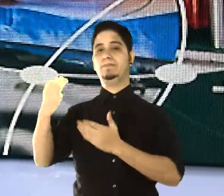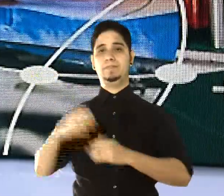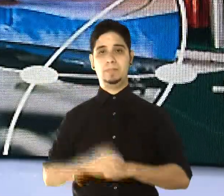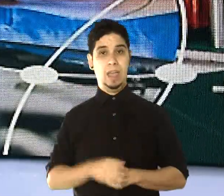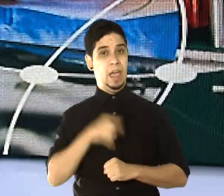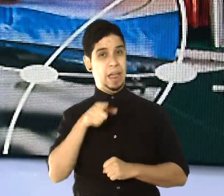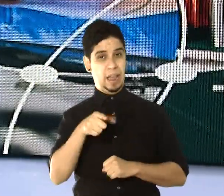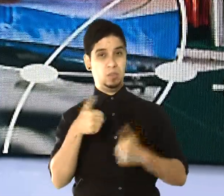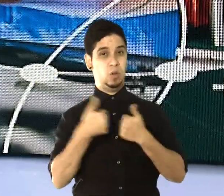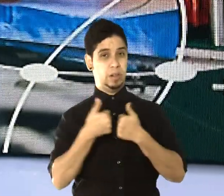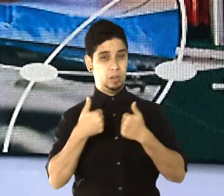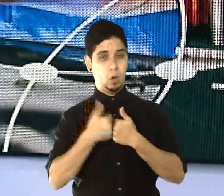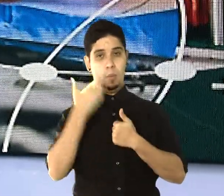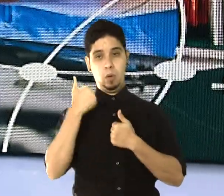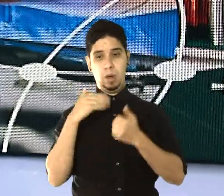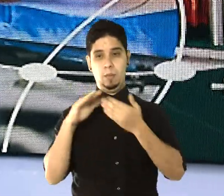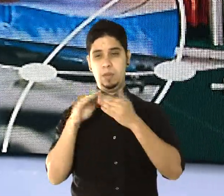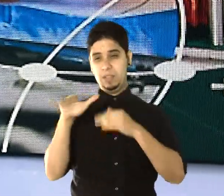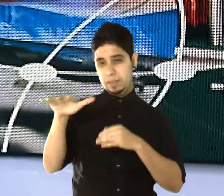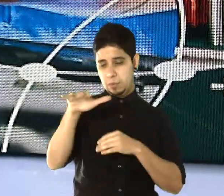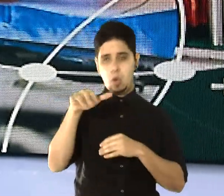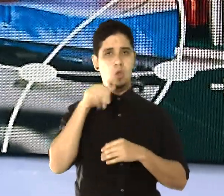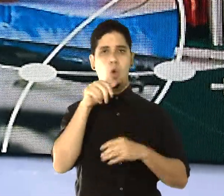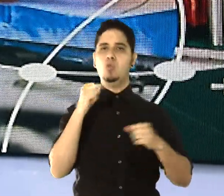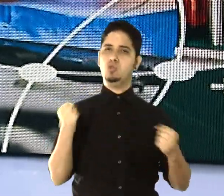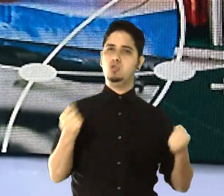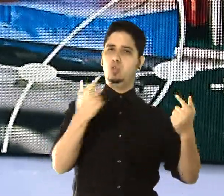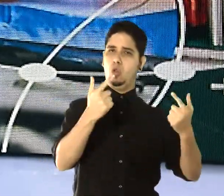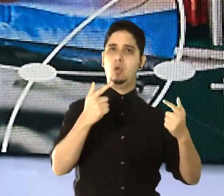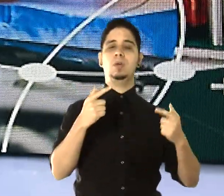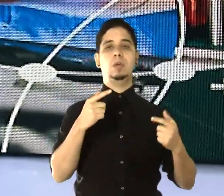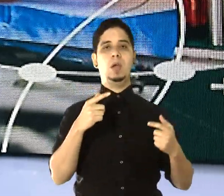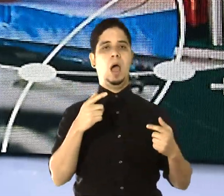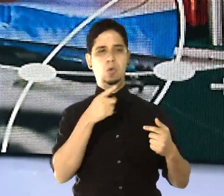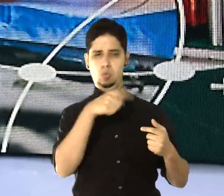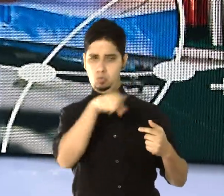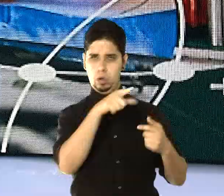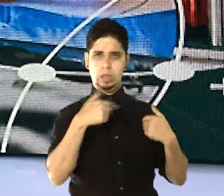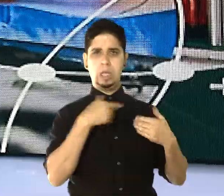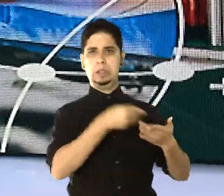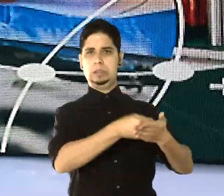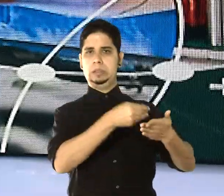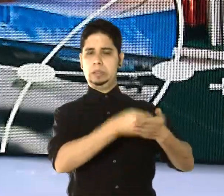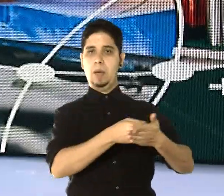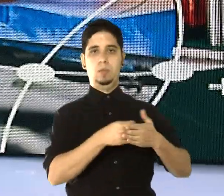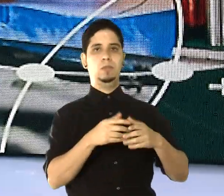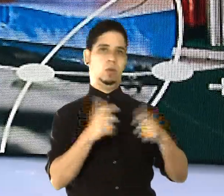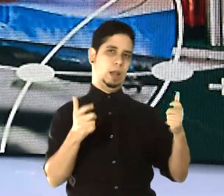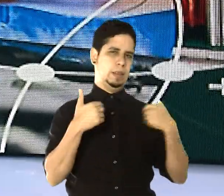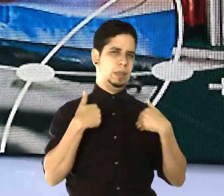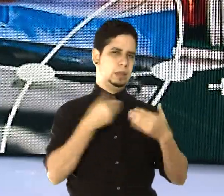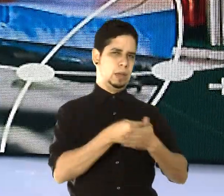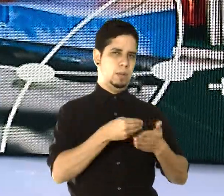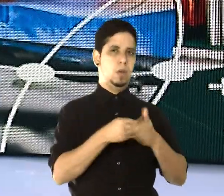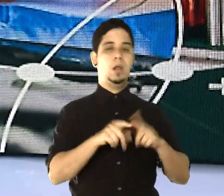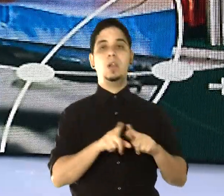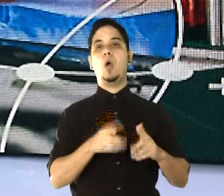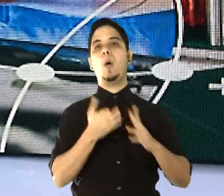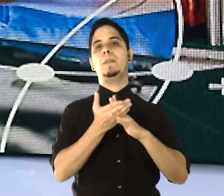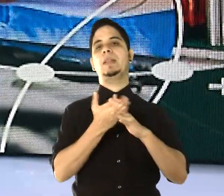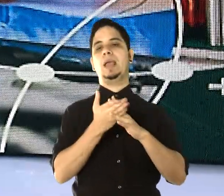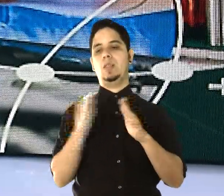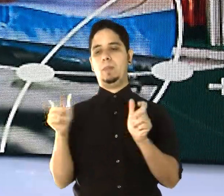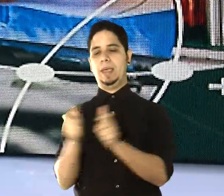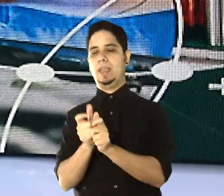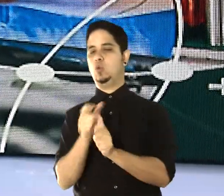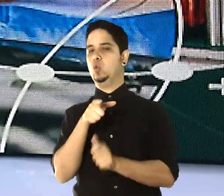reto porque hay ciertos municipios, no todos, hay municipios que tienen liquidez, tienen dinero, especialmente los municipios grandes. Los medianos pequeños, pues quizás la